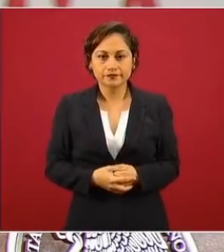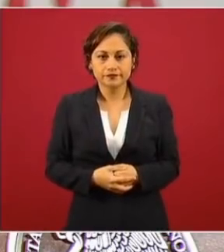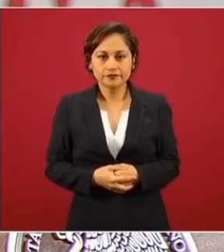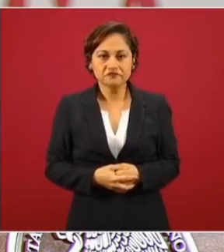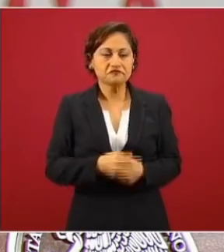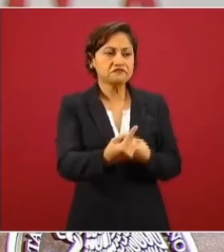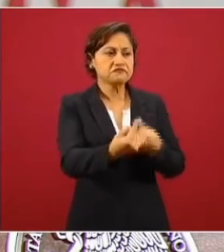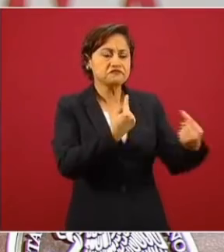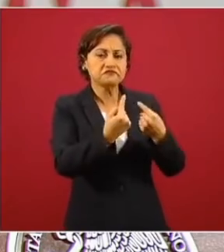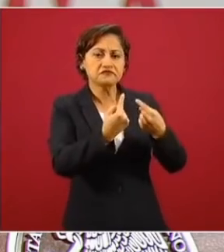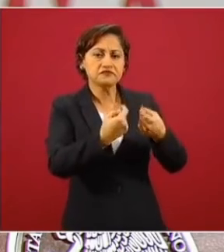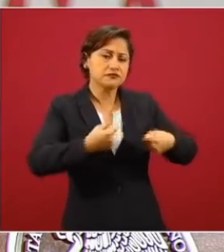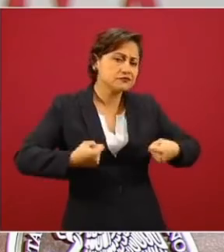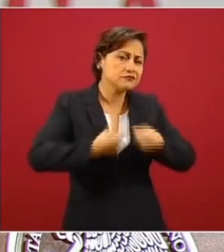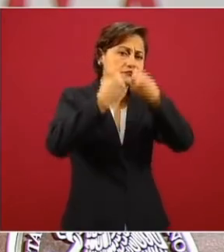combatirnos políticamente,